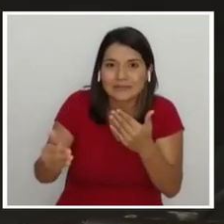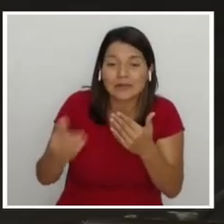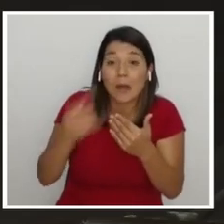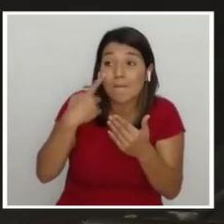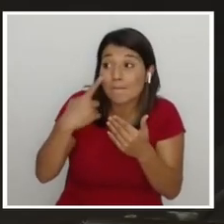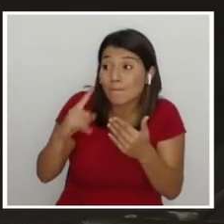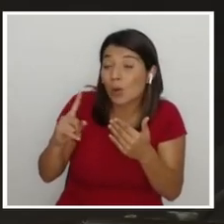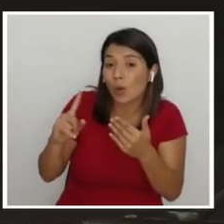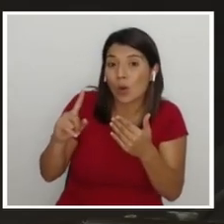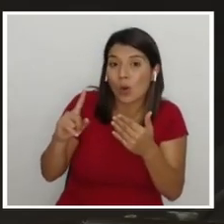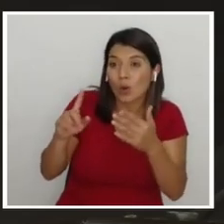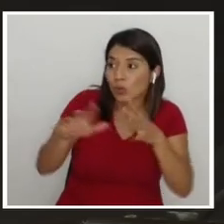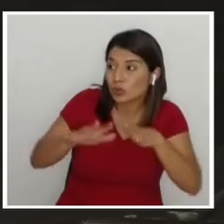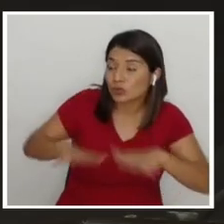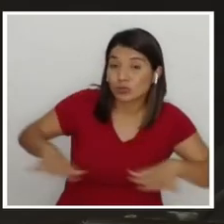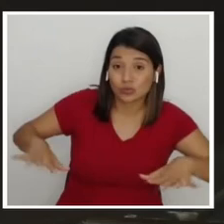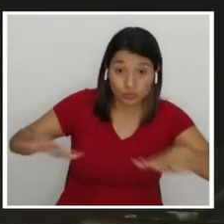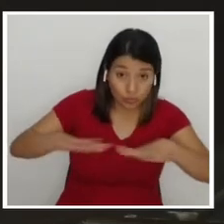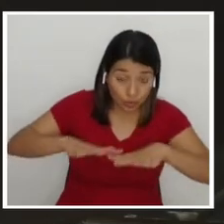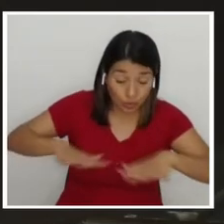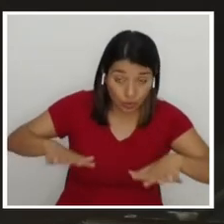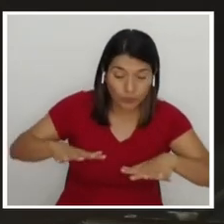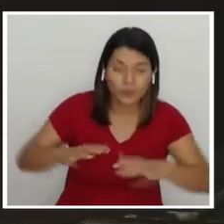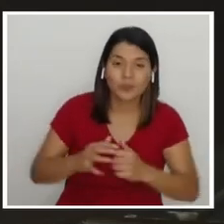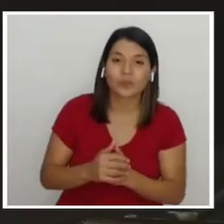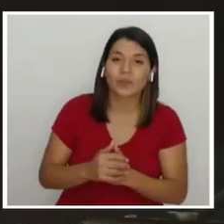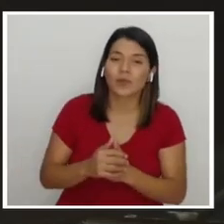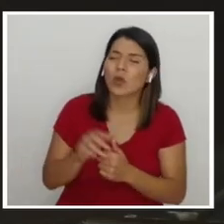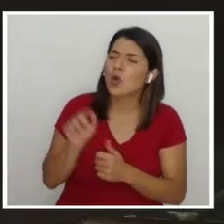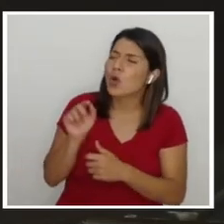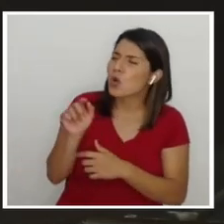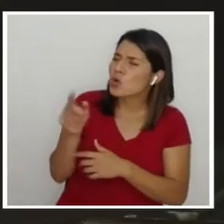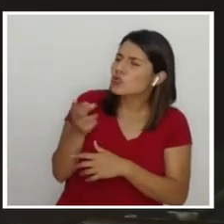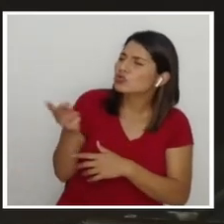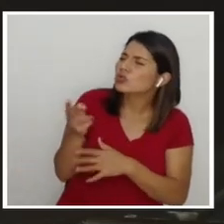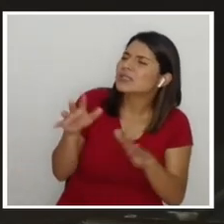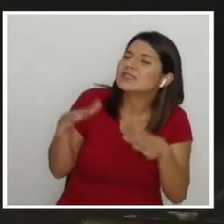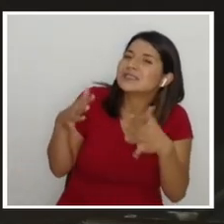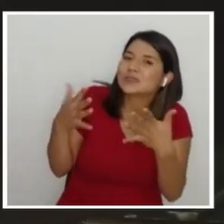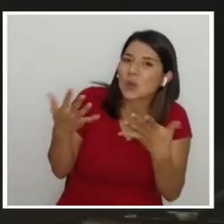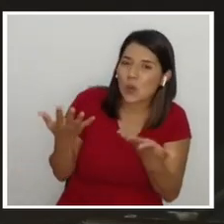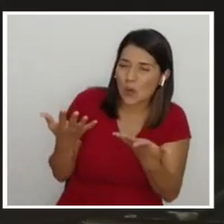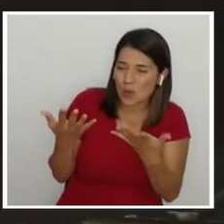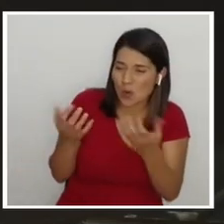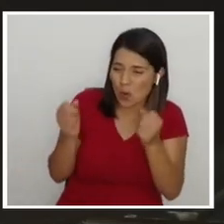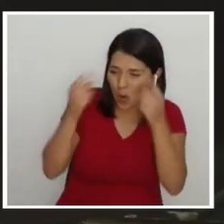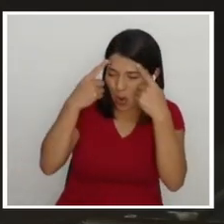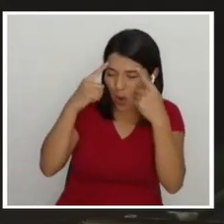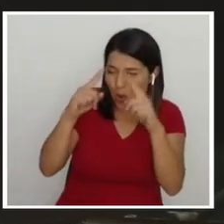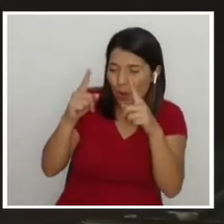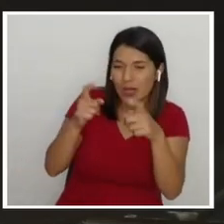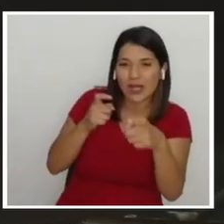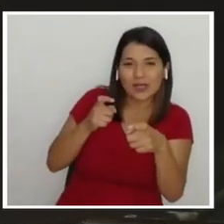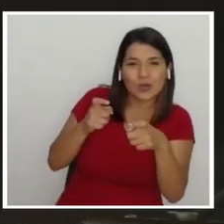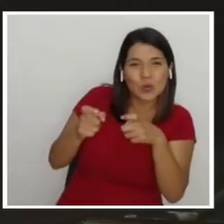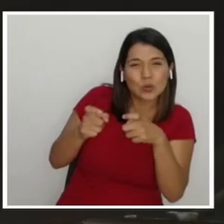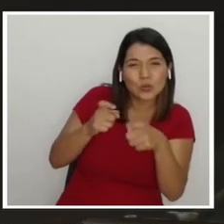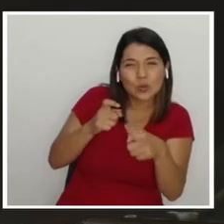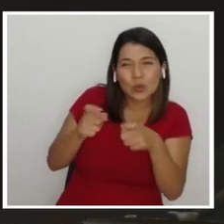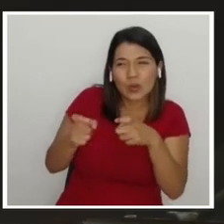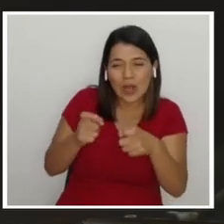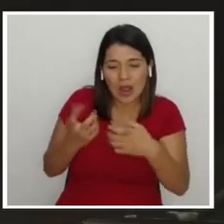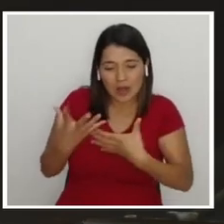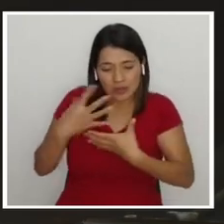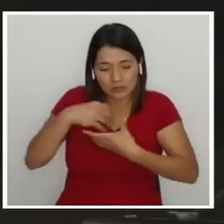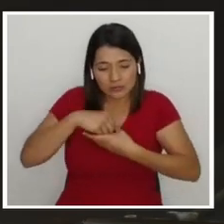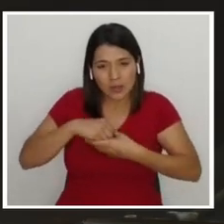del entorno en el que se encuentran. ¿Cómo ustedes manejan esa parte, esa tranquilidad? Porque estamos